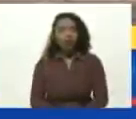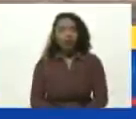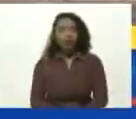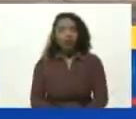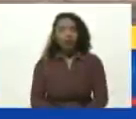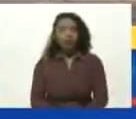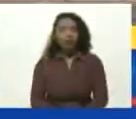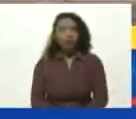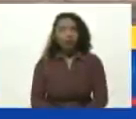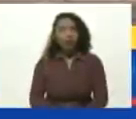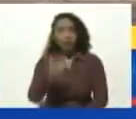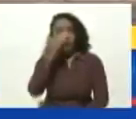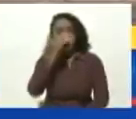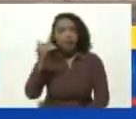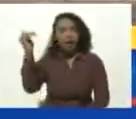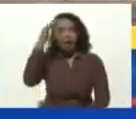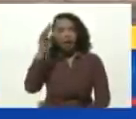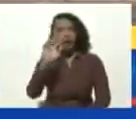Mayor general,